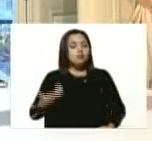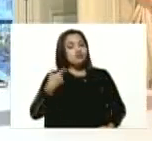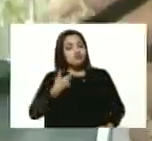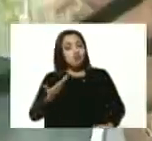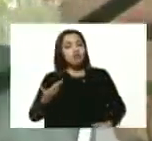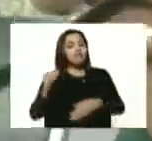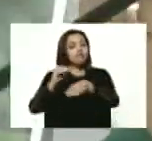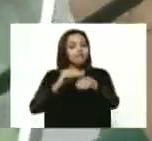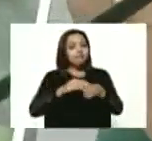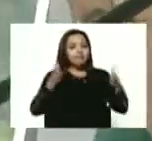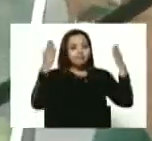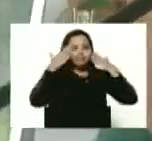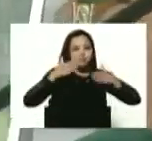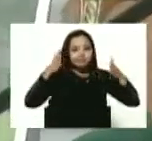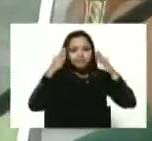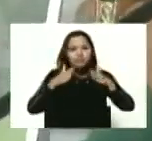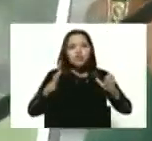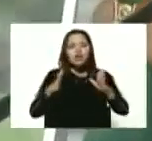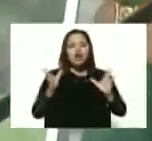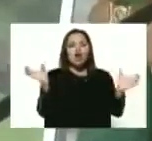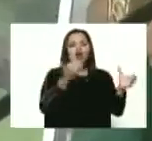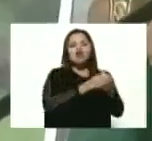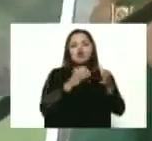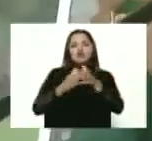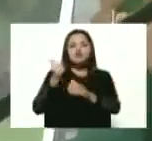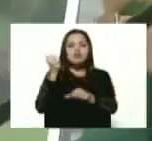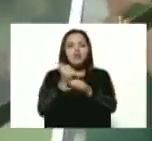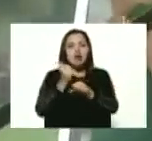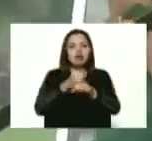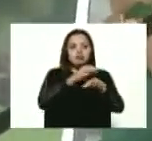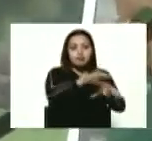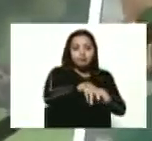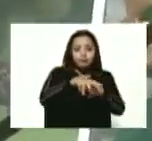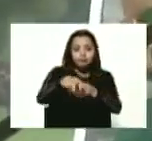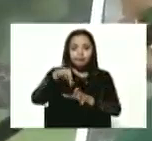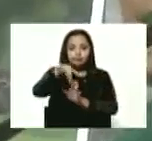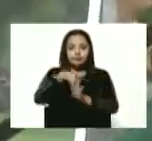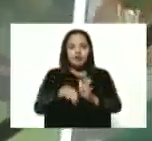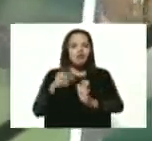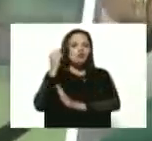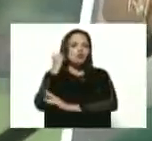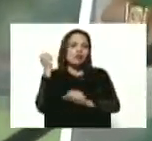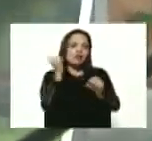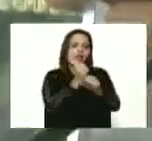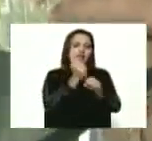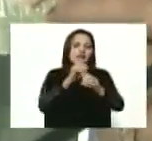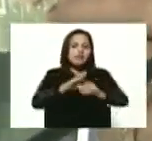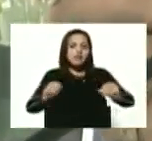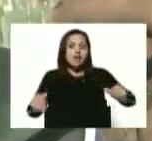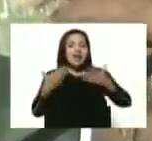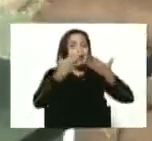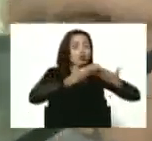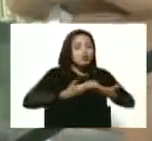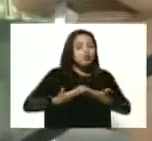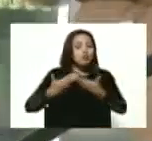todos los colectivos de campesinos, productores, a las familias campesinas, a las mujeres productoras,